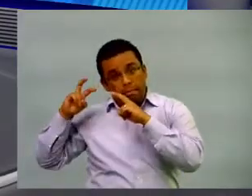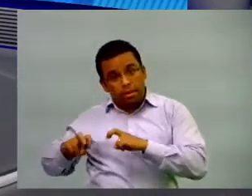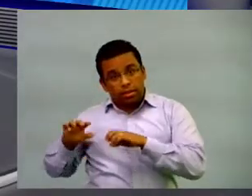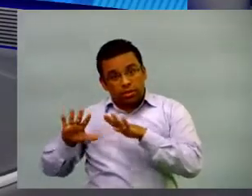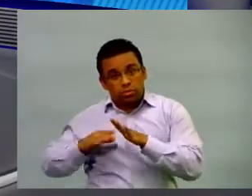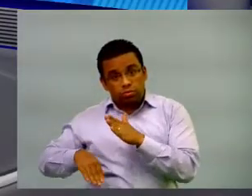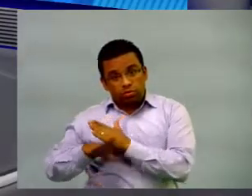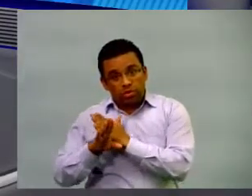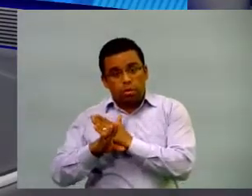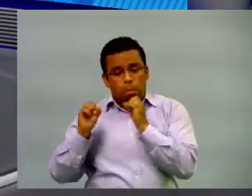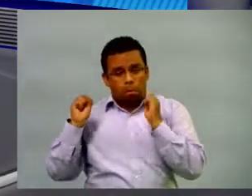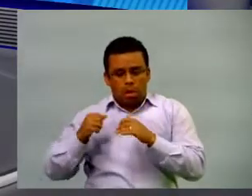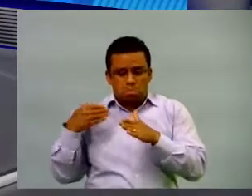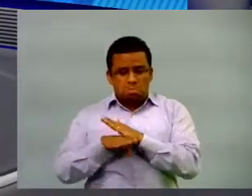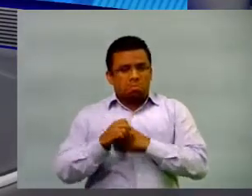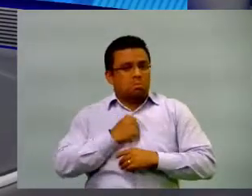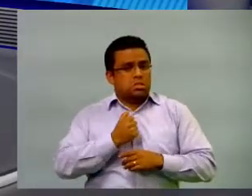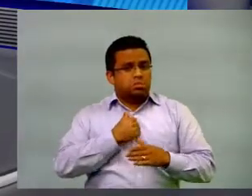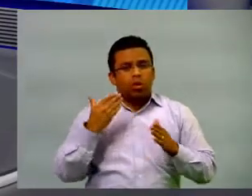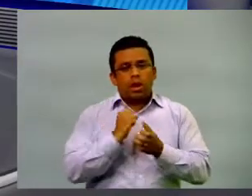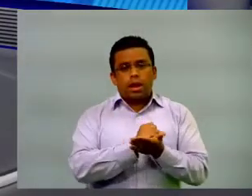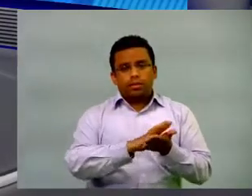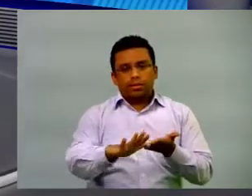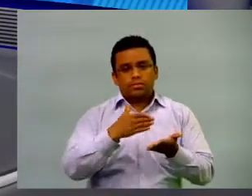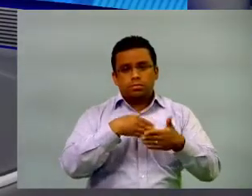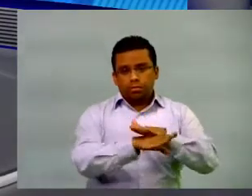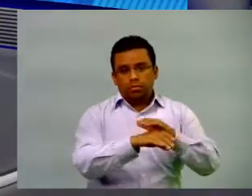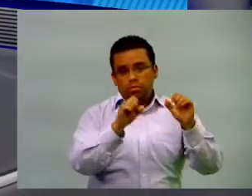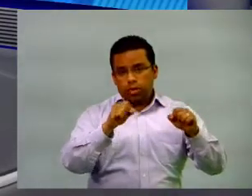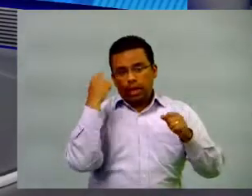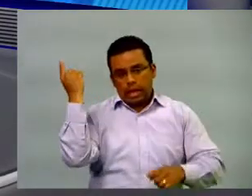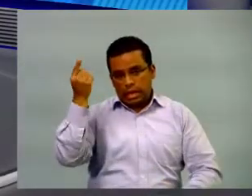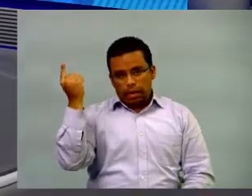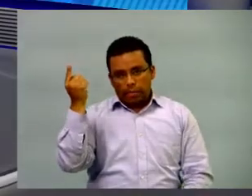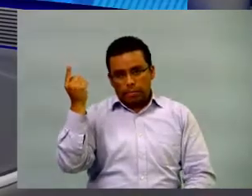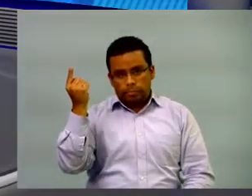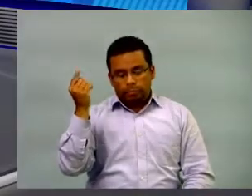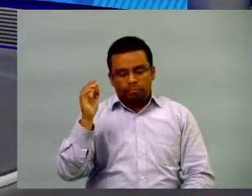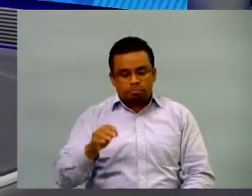accesibles de manera gratuita al público en general.